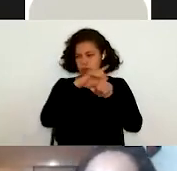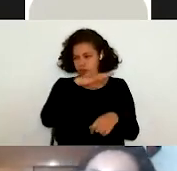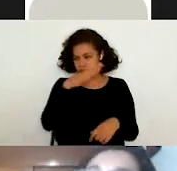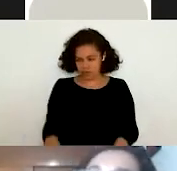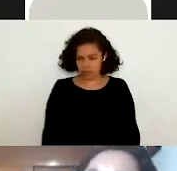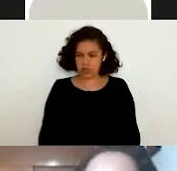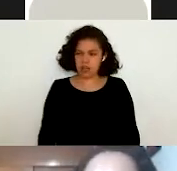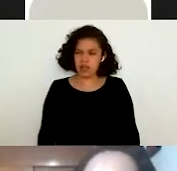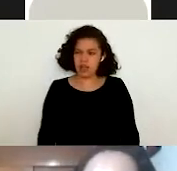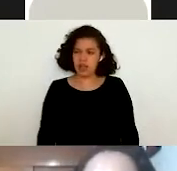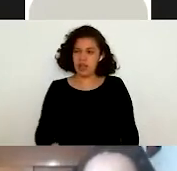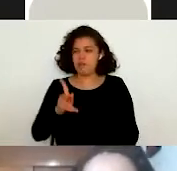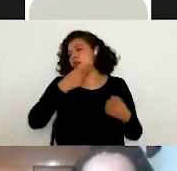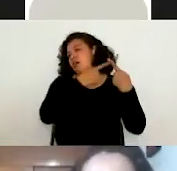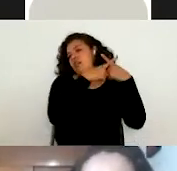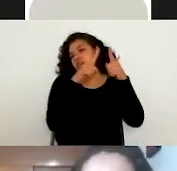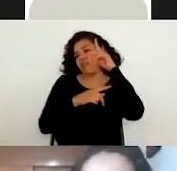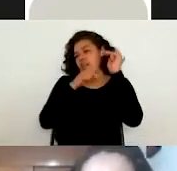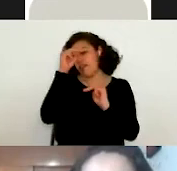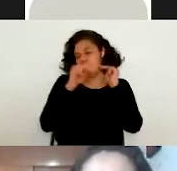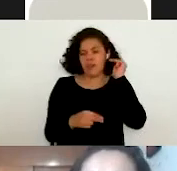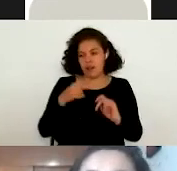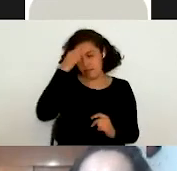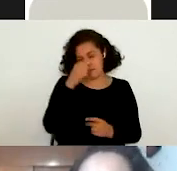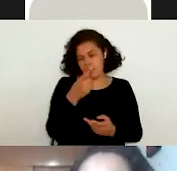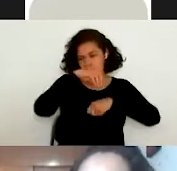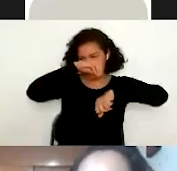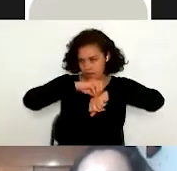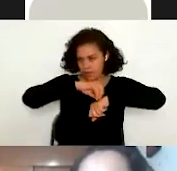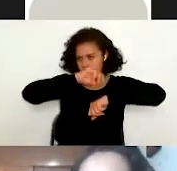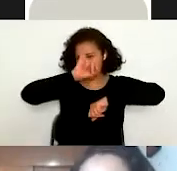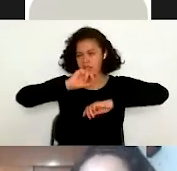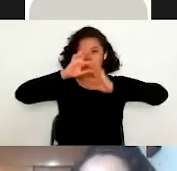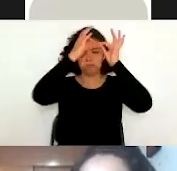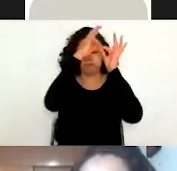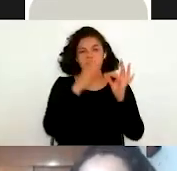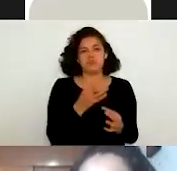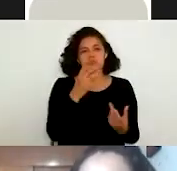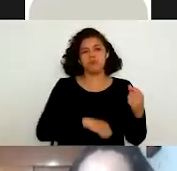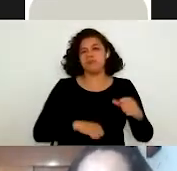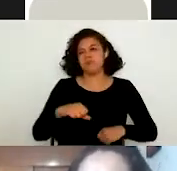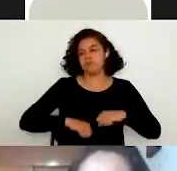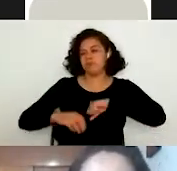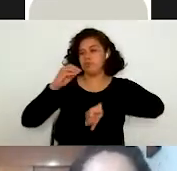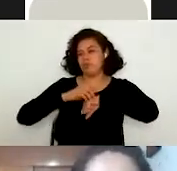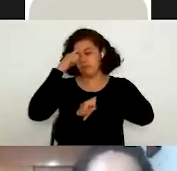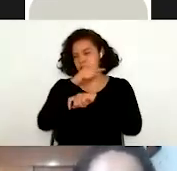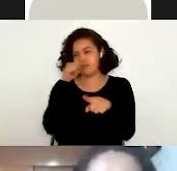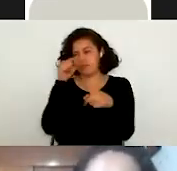vamos como a otro nivel, ¿no? Que se establecieran o que se cumplieran todas las actividades marcadas en los